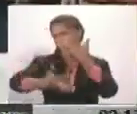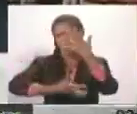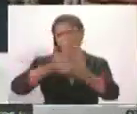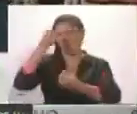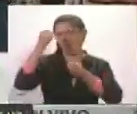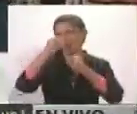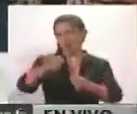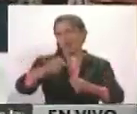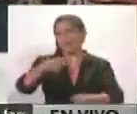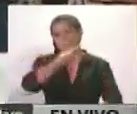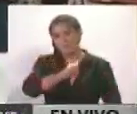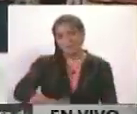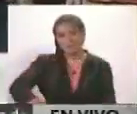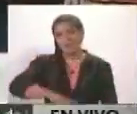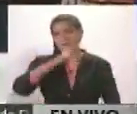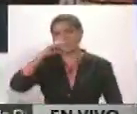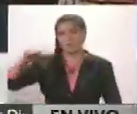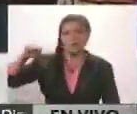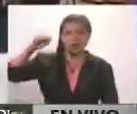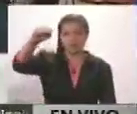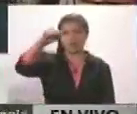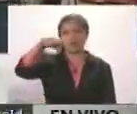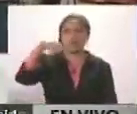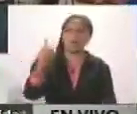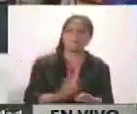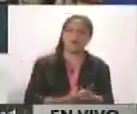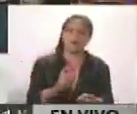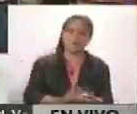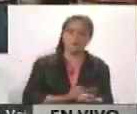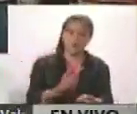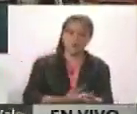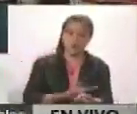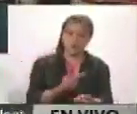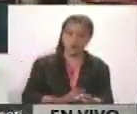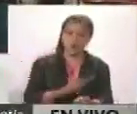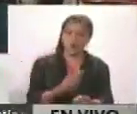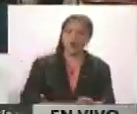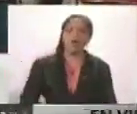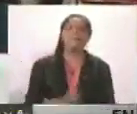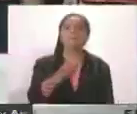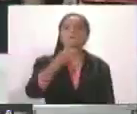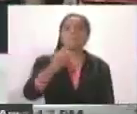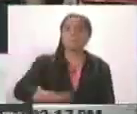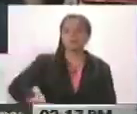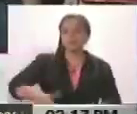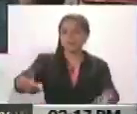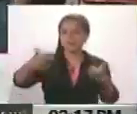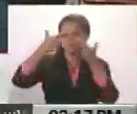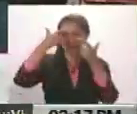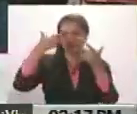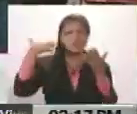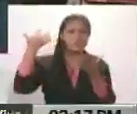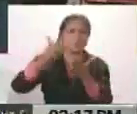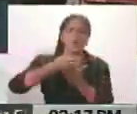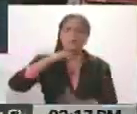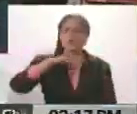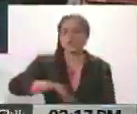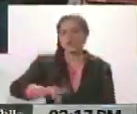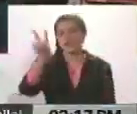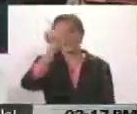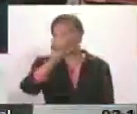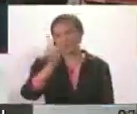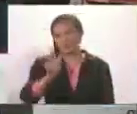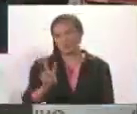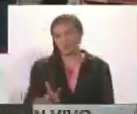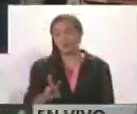nuestro presidente obrero, a nuestro hermano, al primer presidente chavista de la historia de Venezuela y